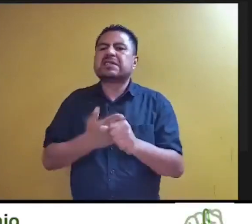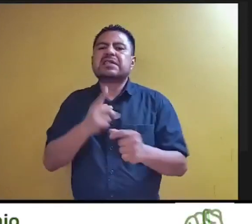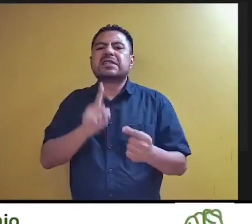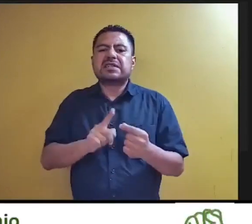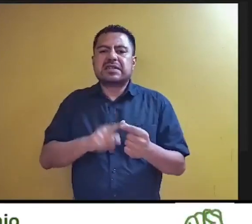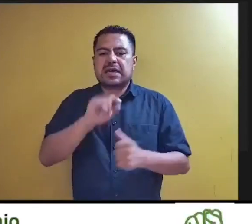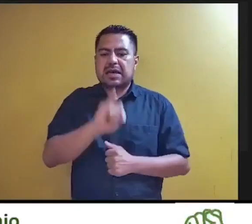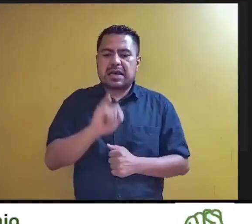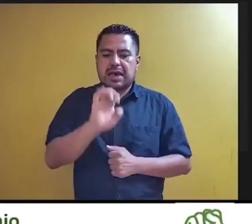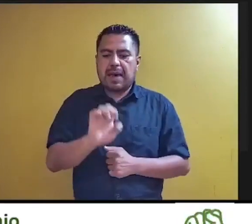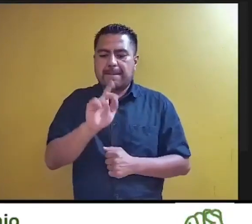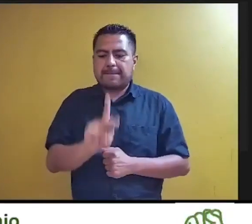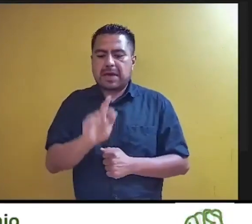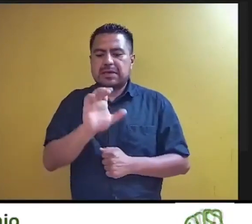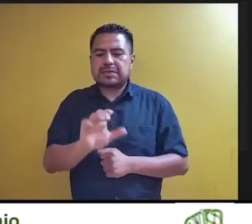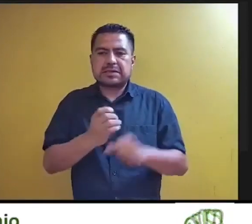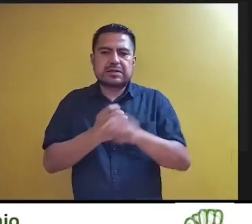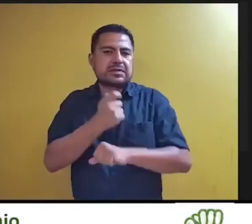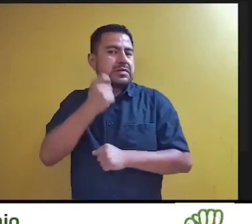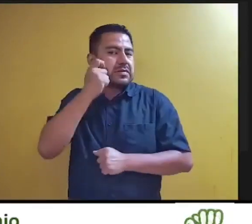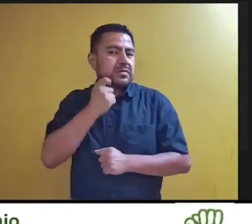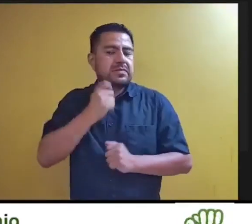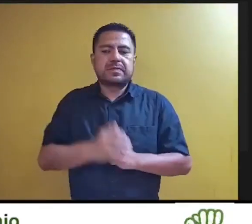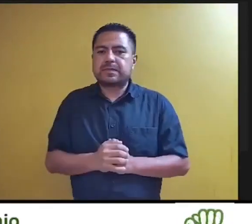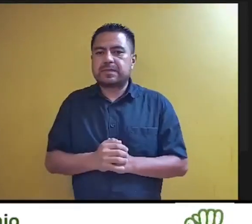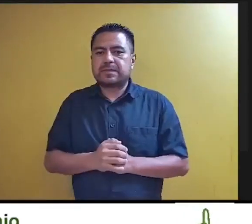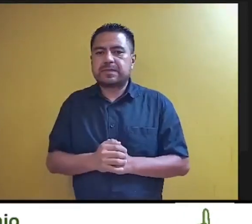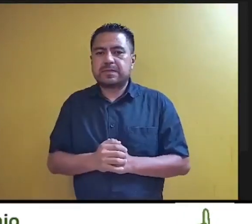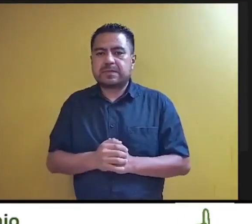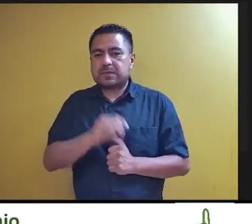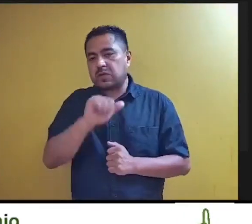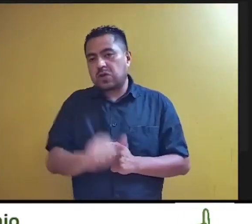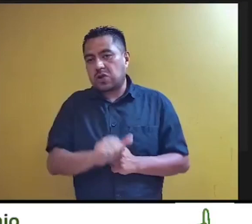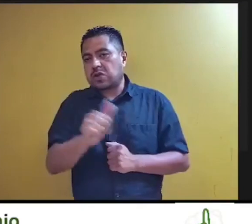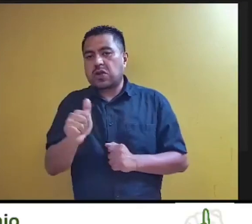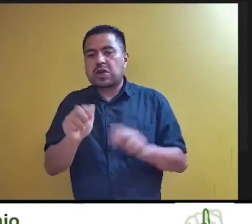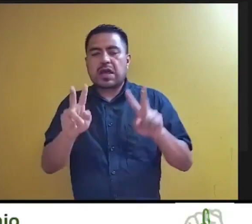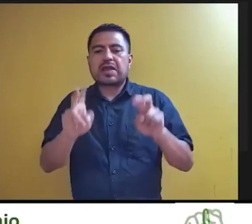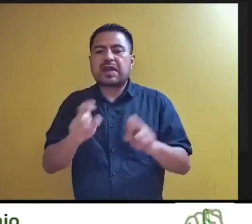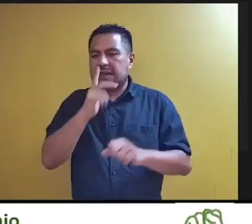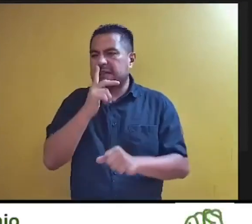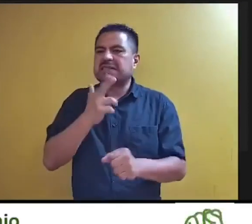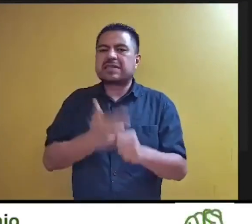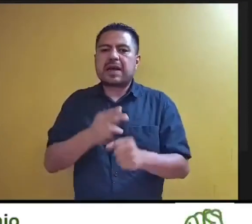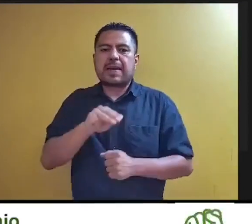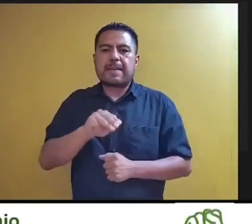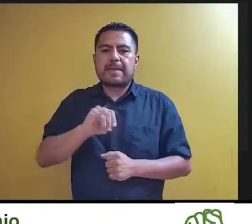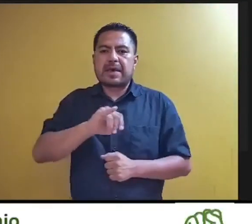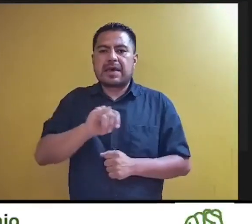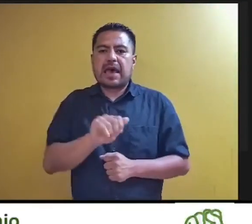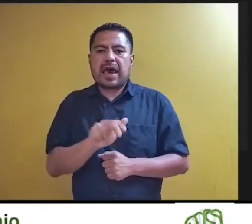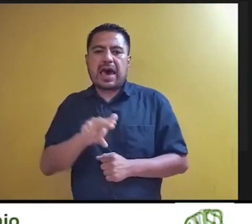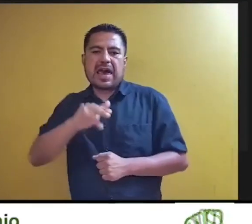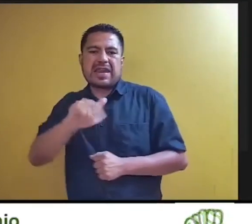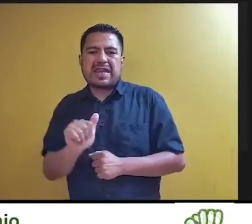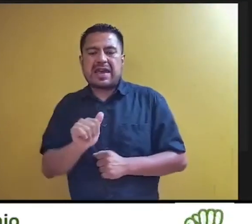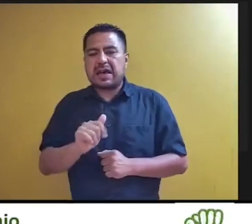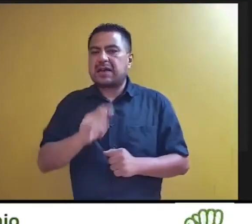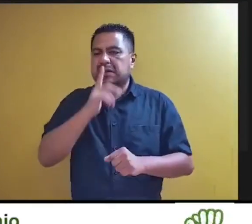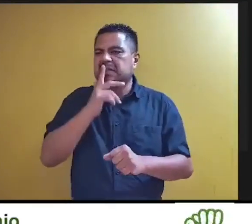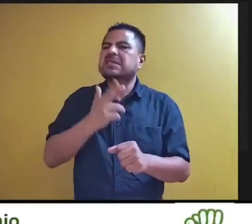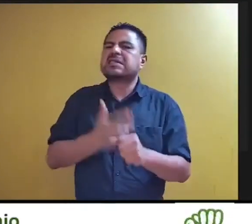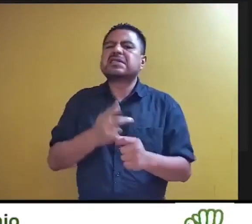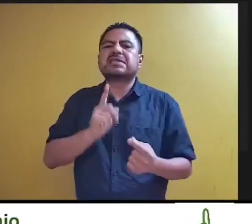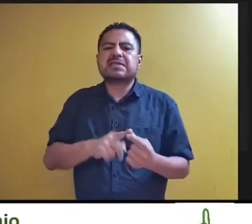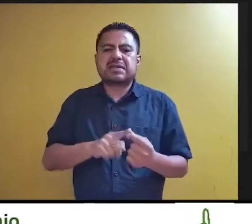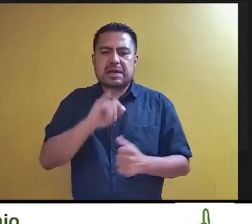Instituto Electoral y de Participación Ciudadana del Estado de Guerrero. En el siguiente asunto, la parte actora es Mijane Jiménez Salinas, la autoridad